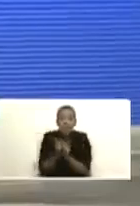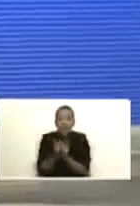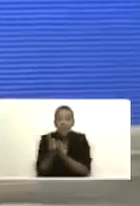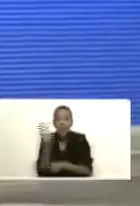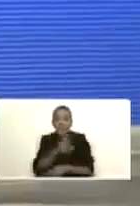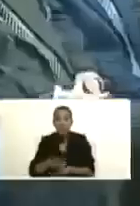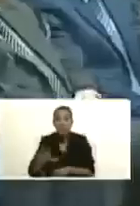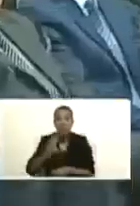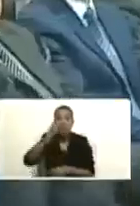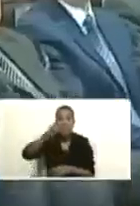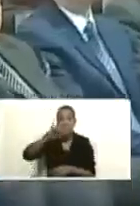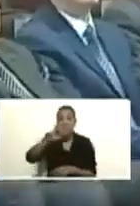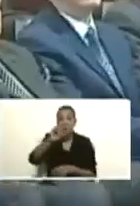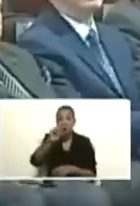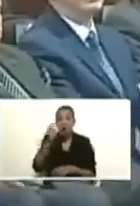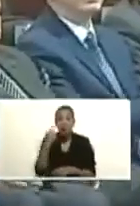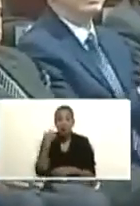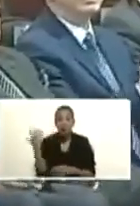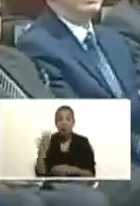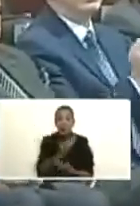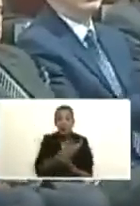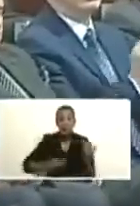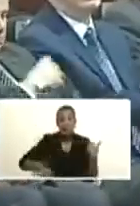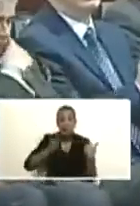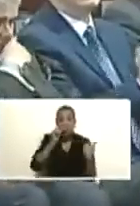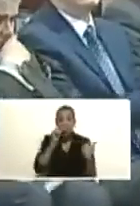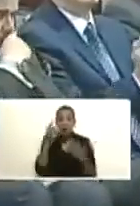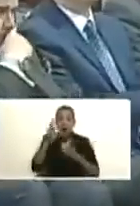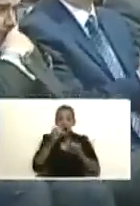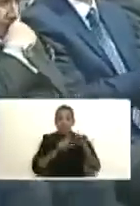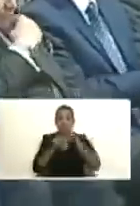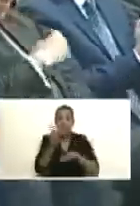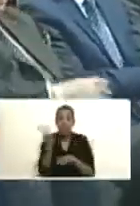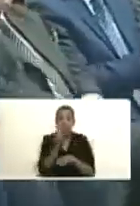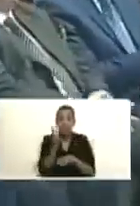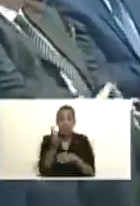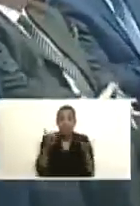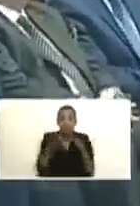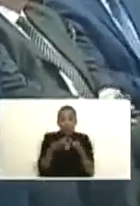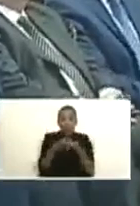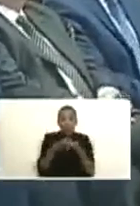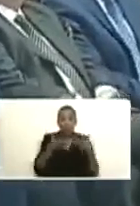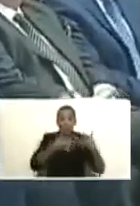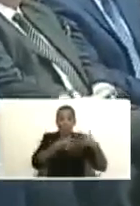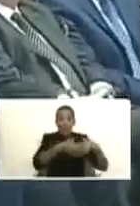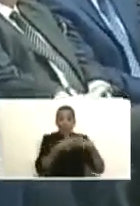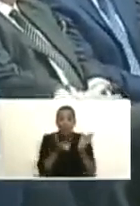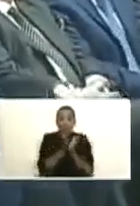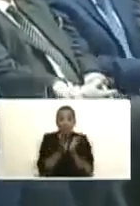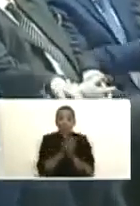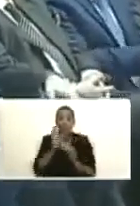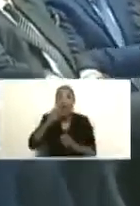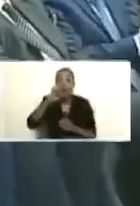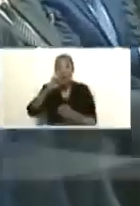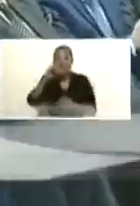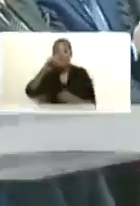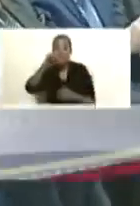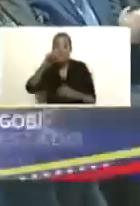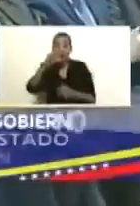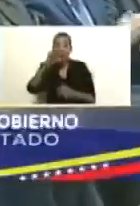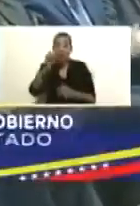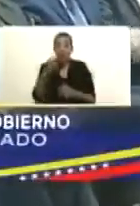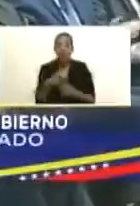María María María María Nacosta el presidente de la Asociación Venezolana de la Pequeña y Mediana Industria Reinaldo Montero